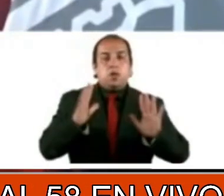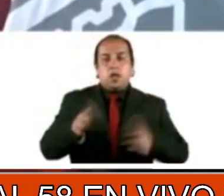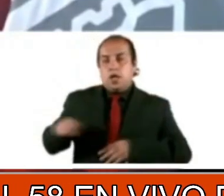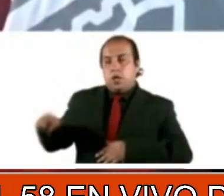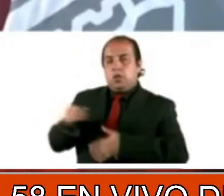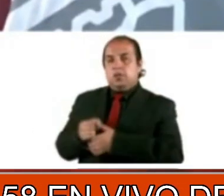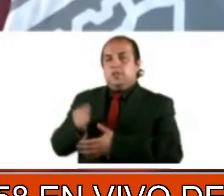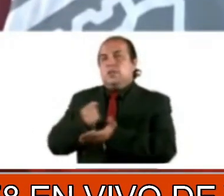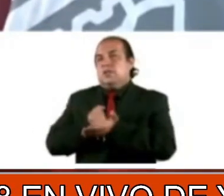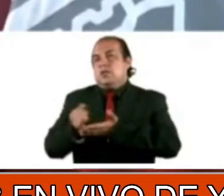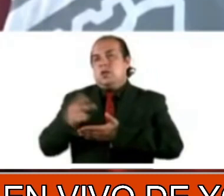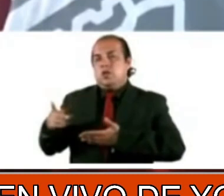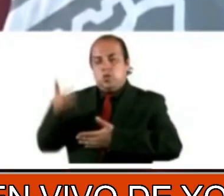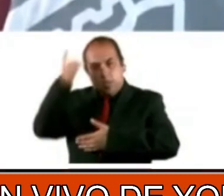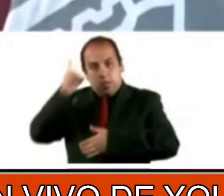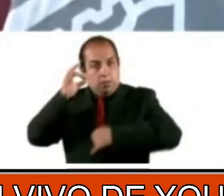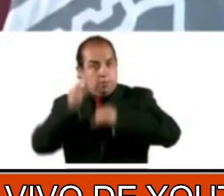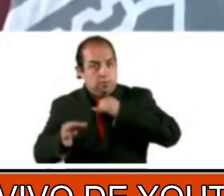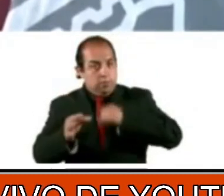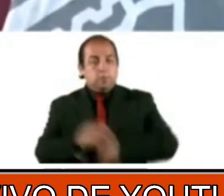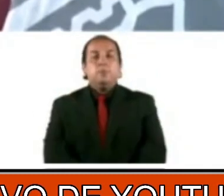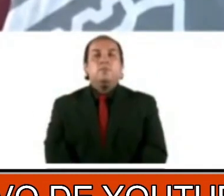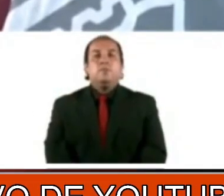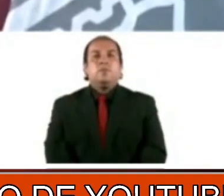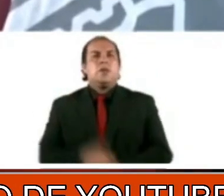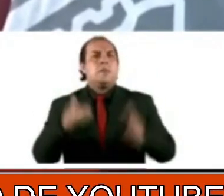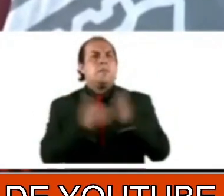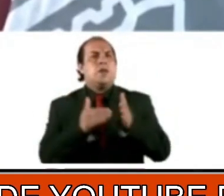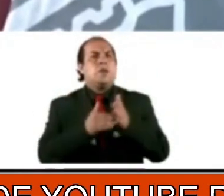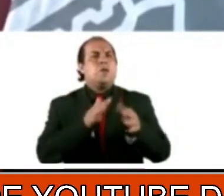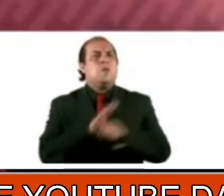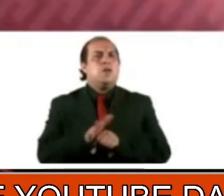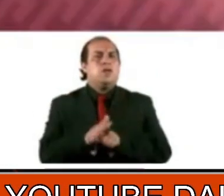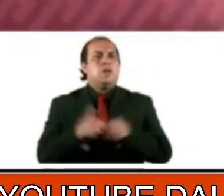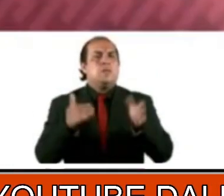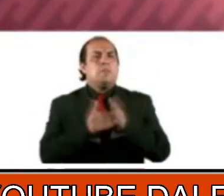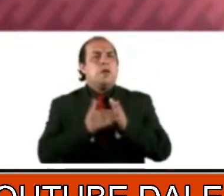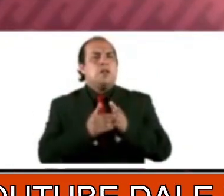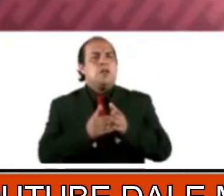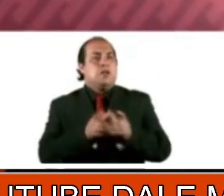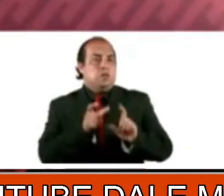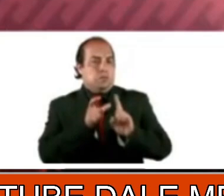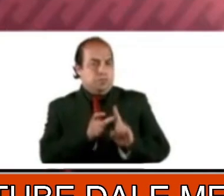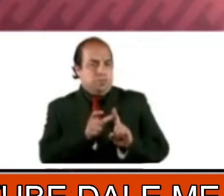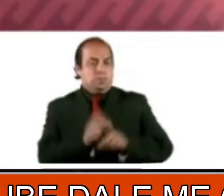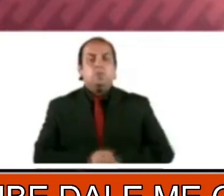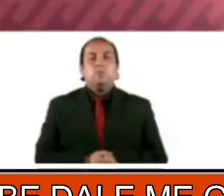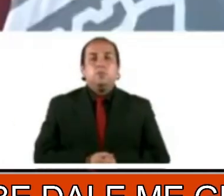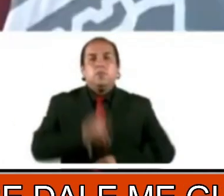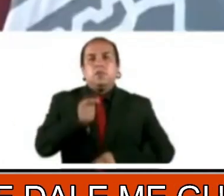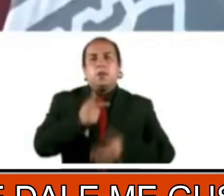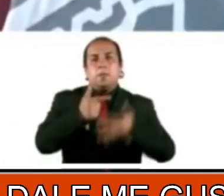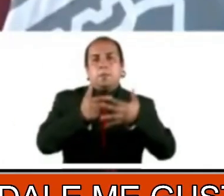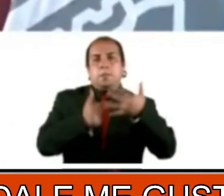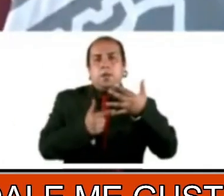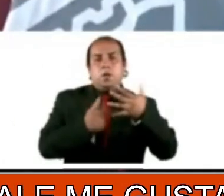ellos mismos en su dictamen final. Las barreras son lo que llaman barreras preventivas, es decir, elementos